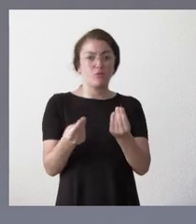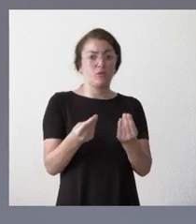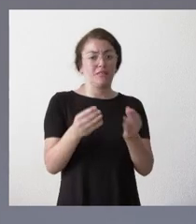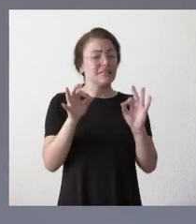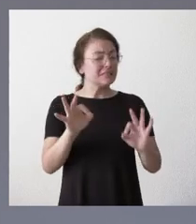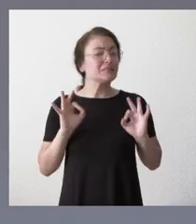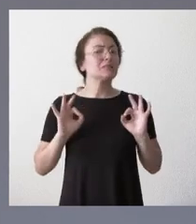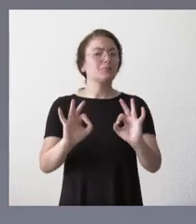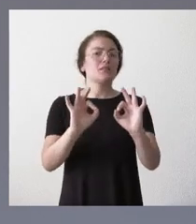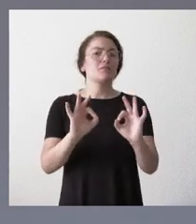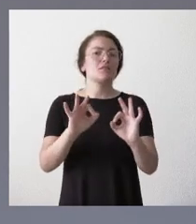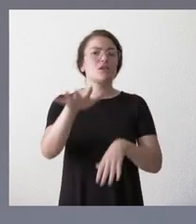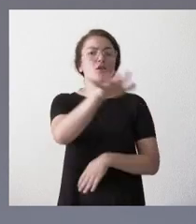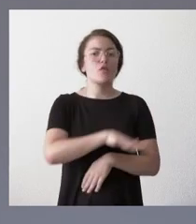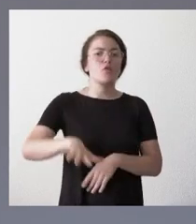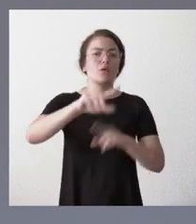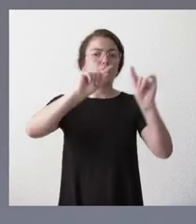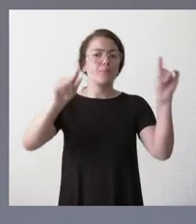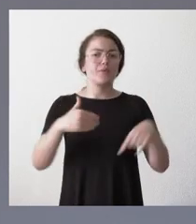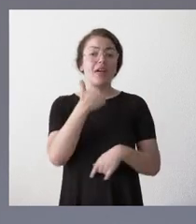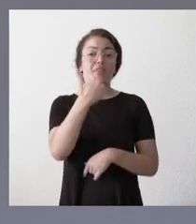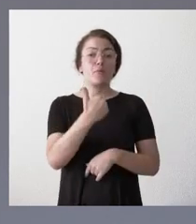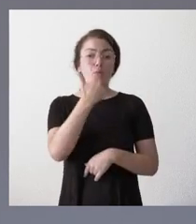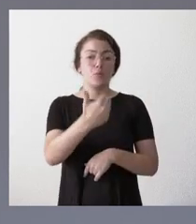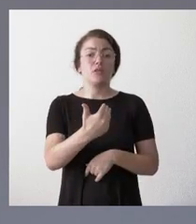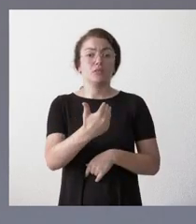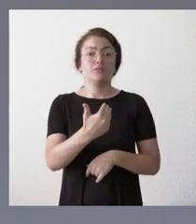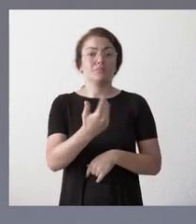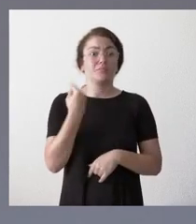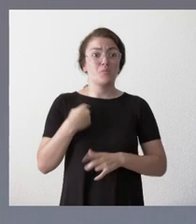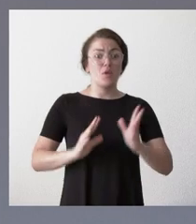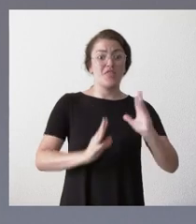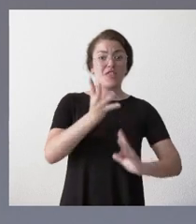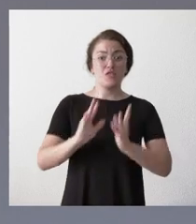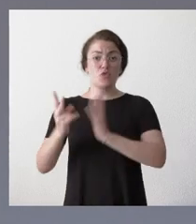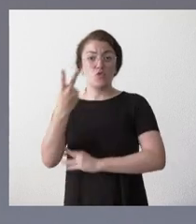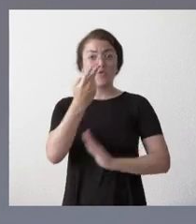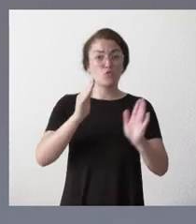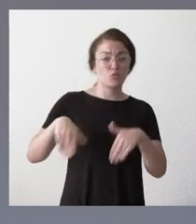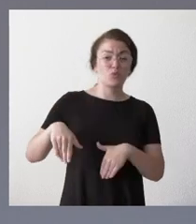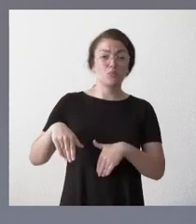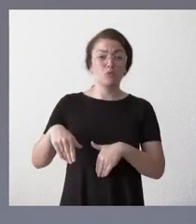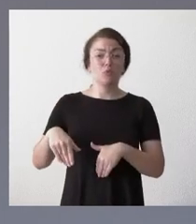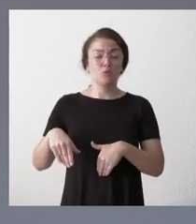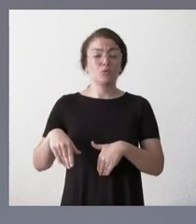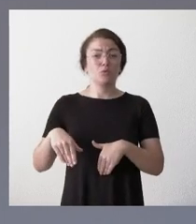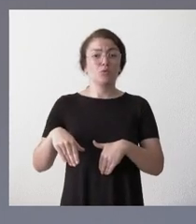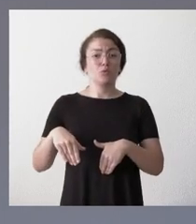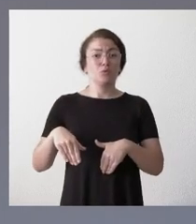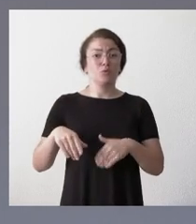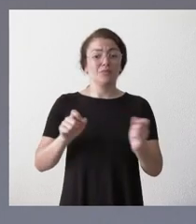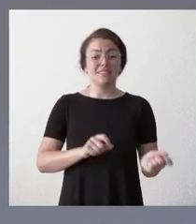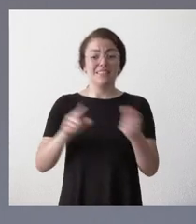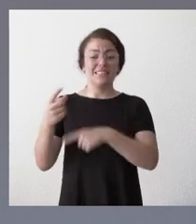especialmente la provincia de Zamora, que entre los dos últimos incendios, ha tenido entre 35